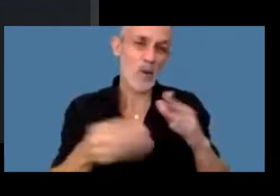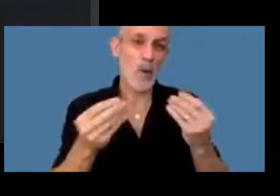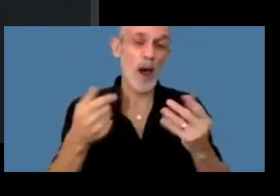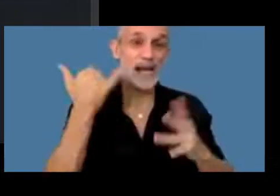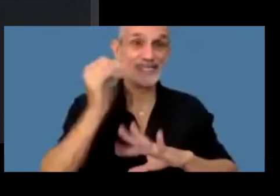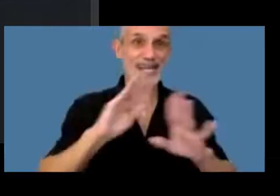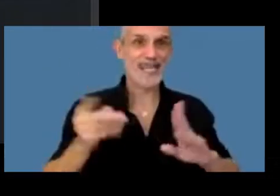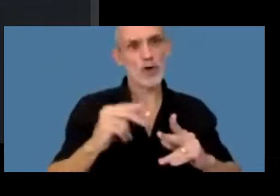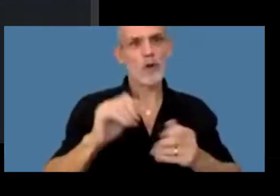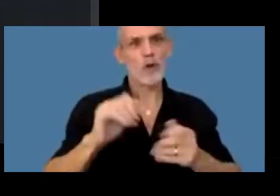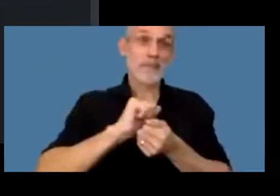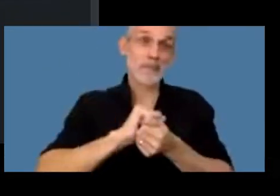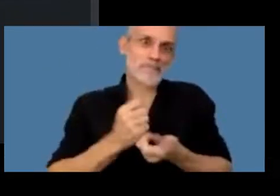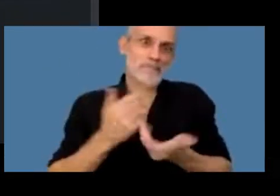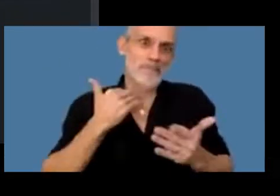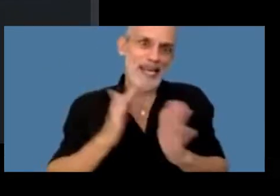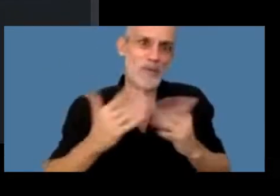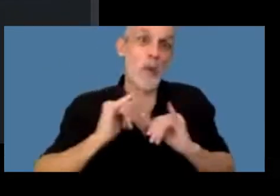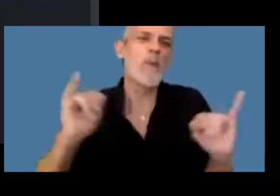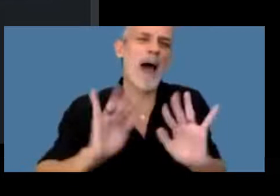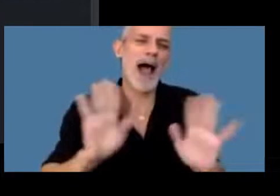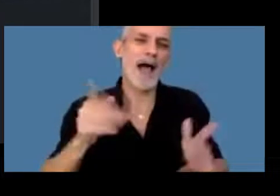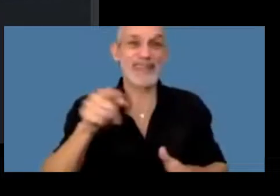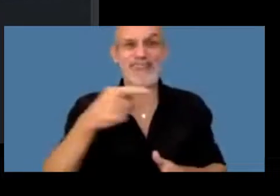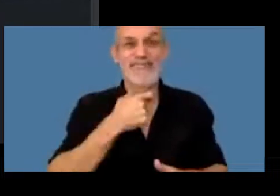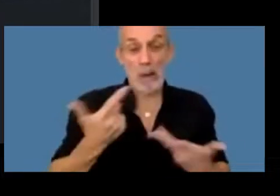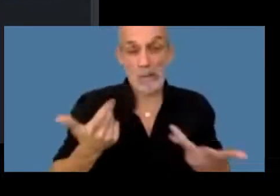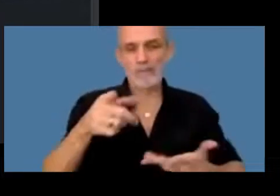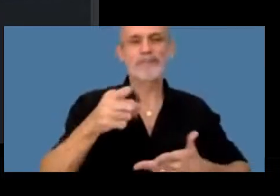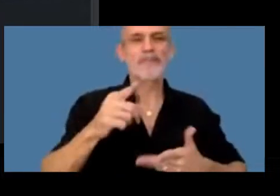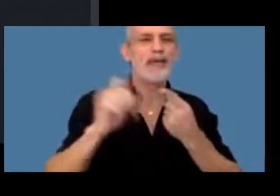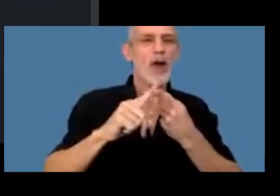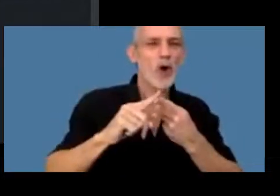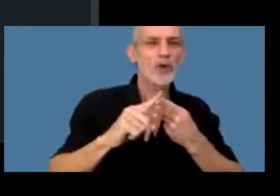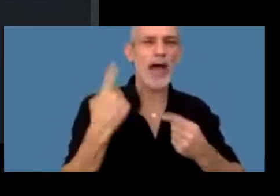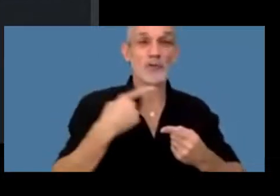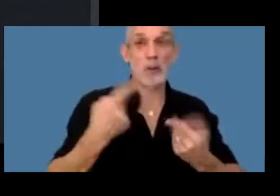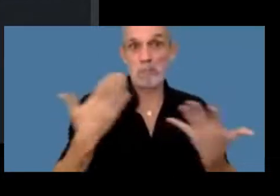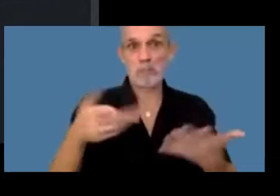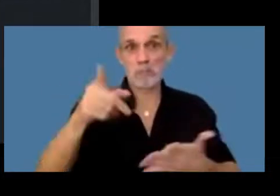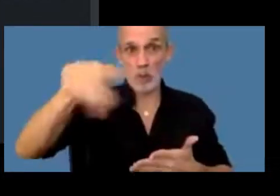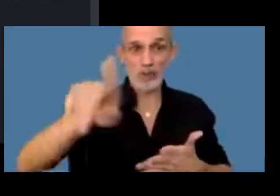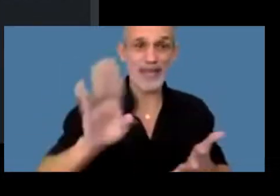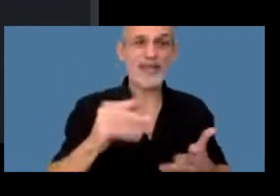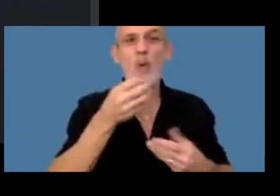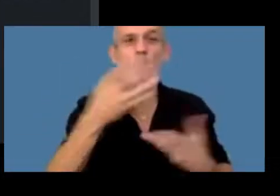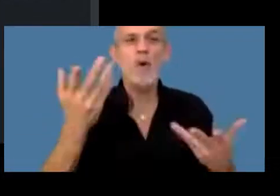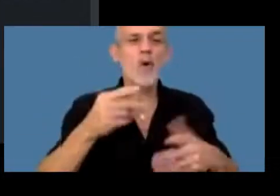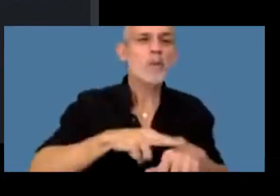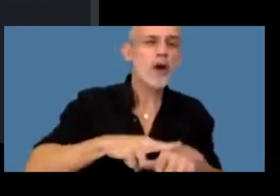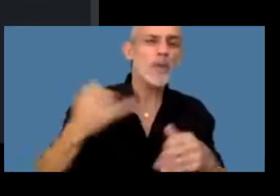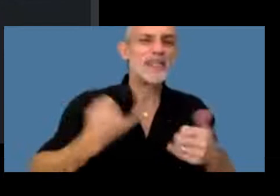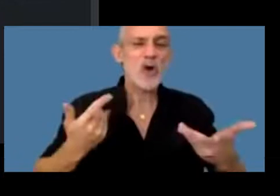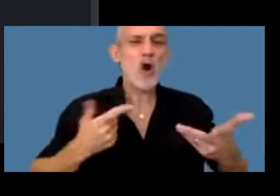para aquel que quiera profundizar un poco. Y bueno, y quedar en comunicación con ustedes para cualquier sugerencia, comentario o